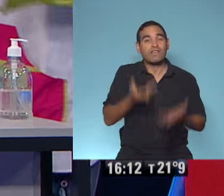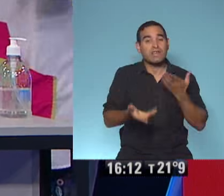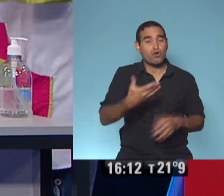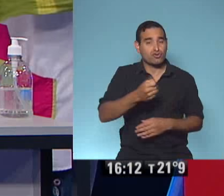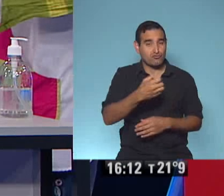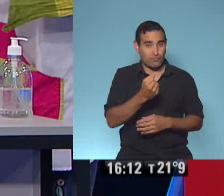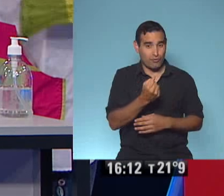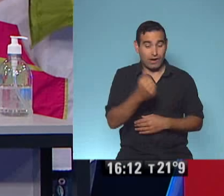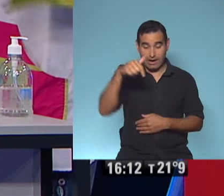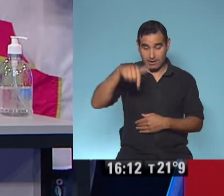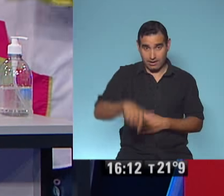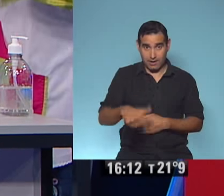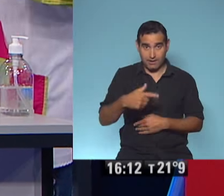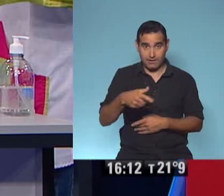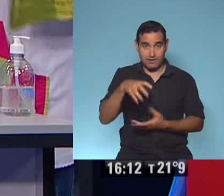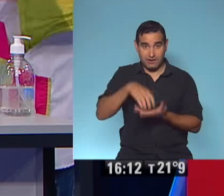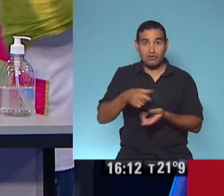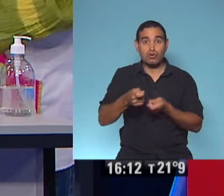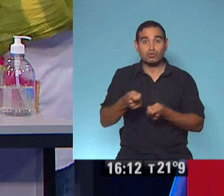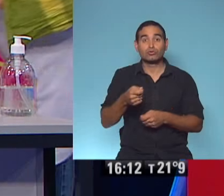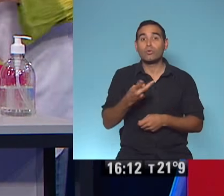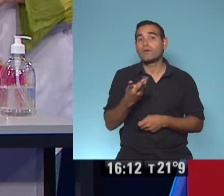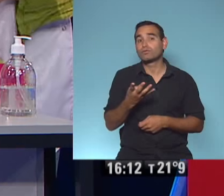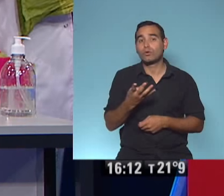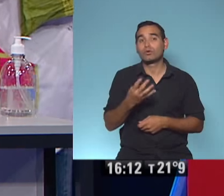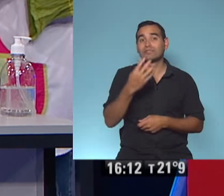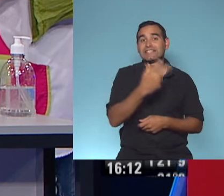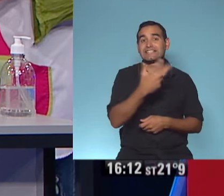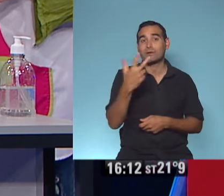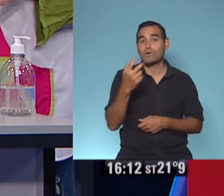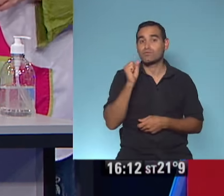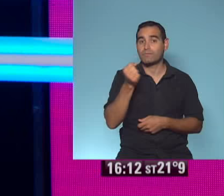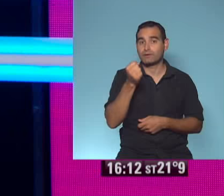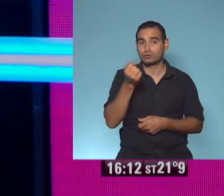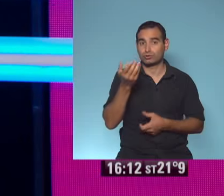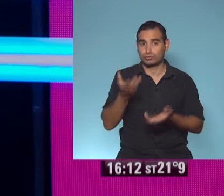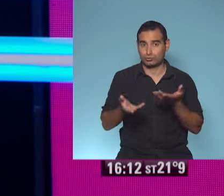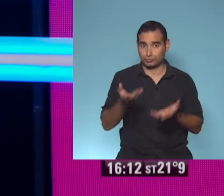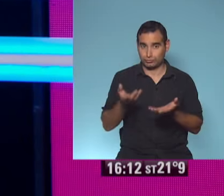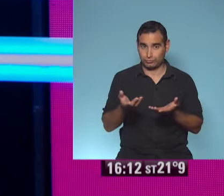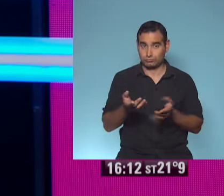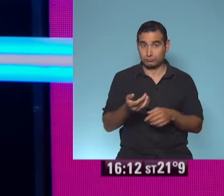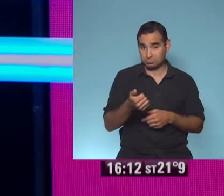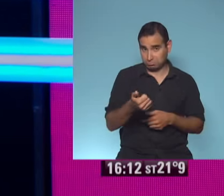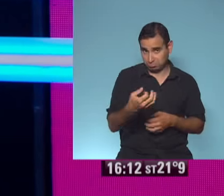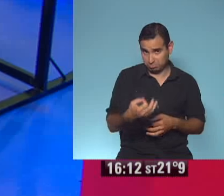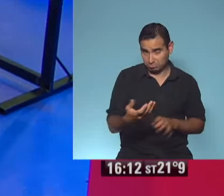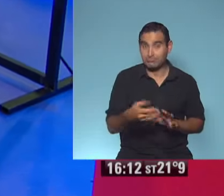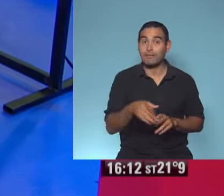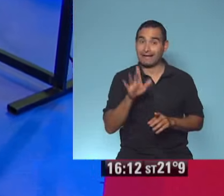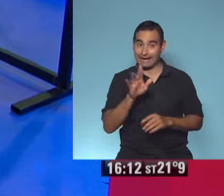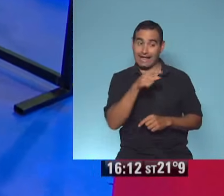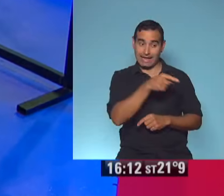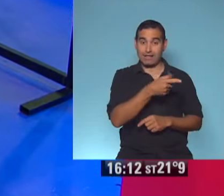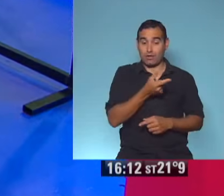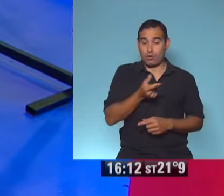limones. En esta verdulería, el kilo de limones está $34. Pero... Está bien, ¿eh? Cuando él vaya a